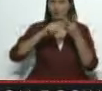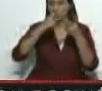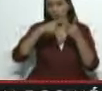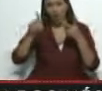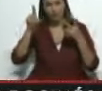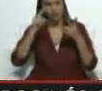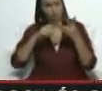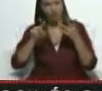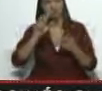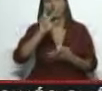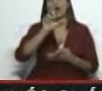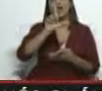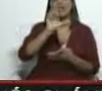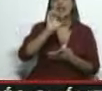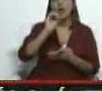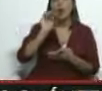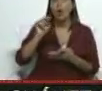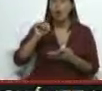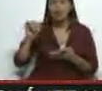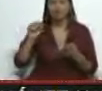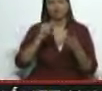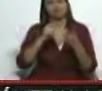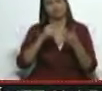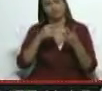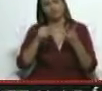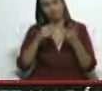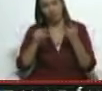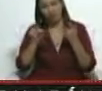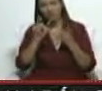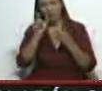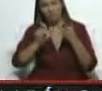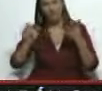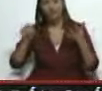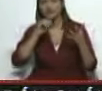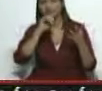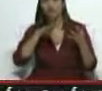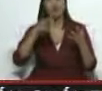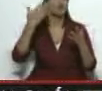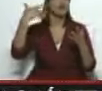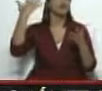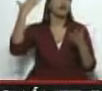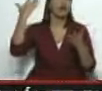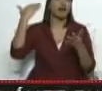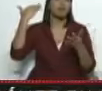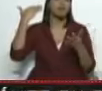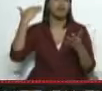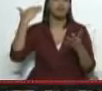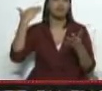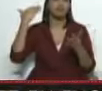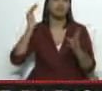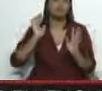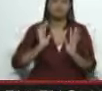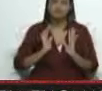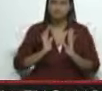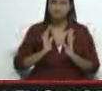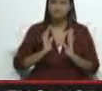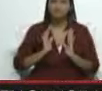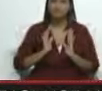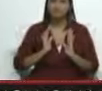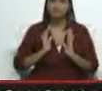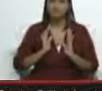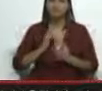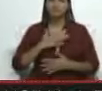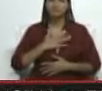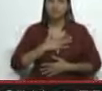Raúl leoni pasen a sus legítimos poseedores que no se equivoque la República